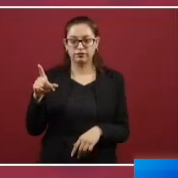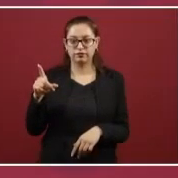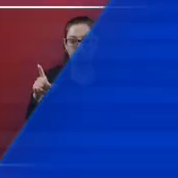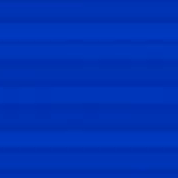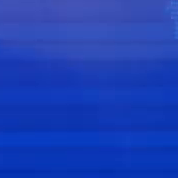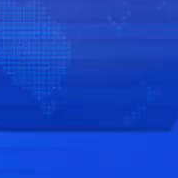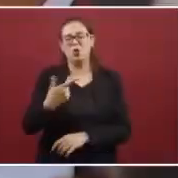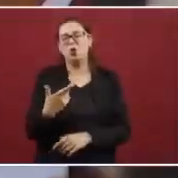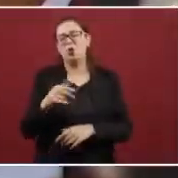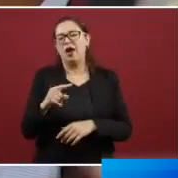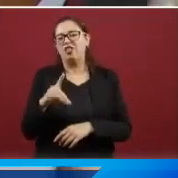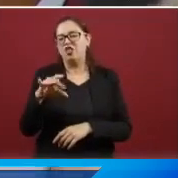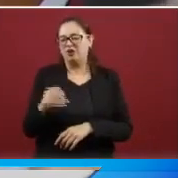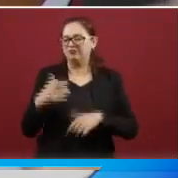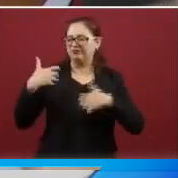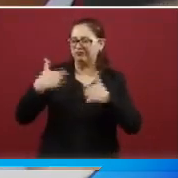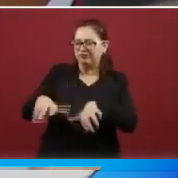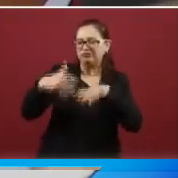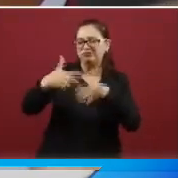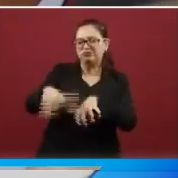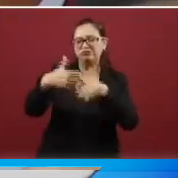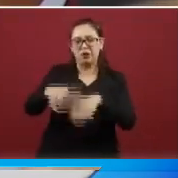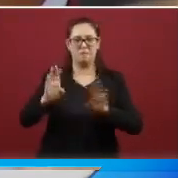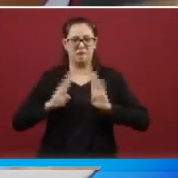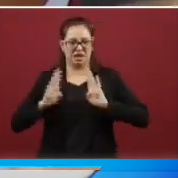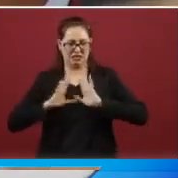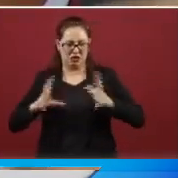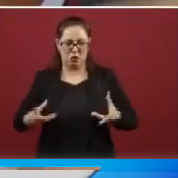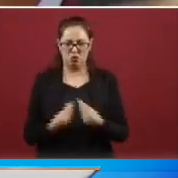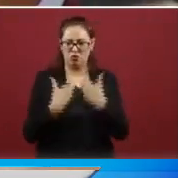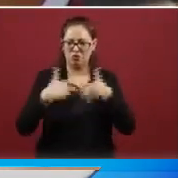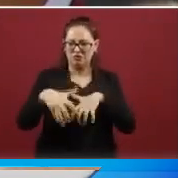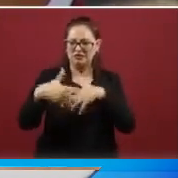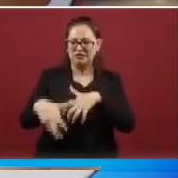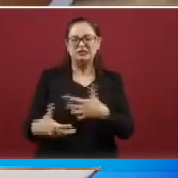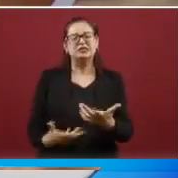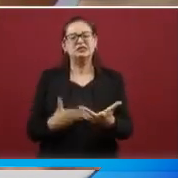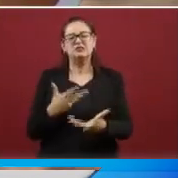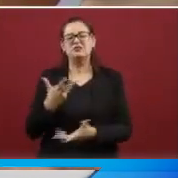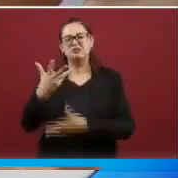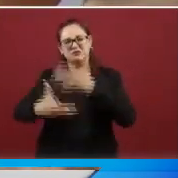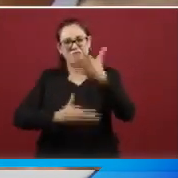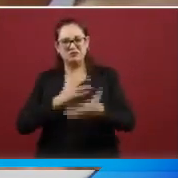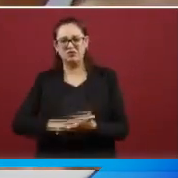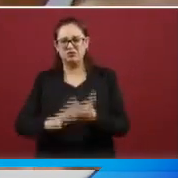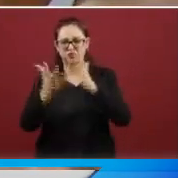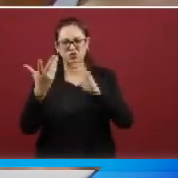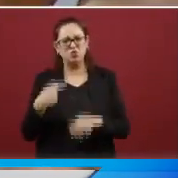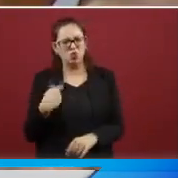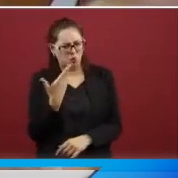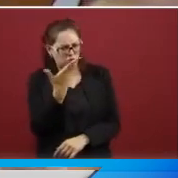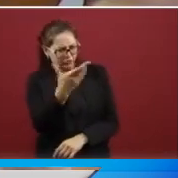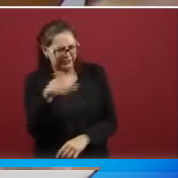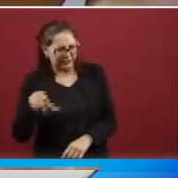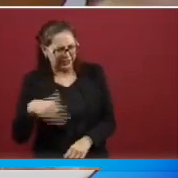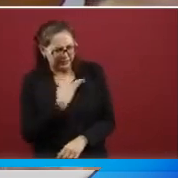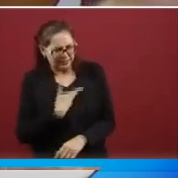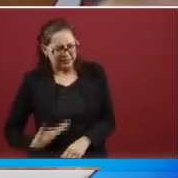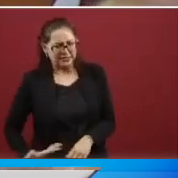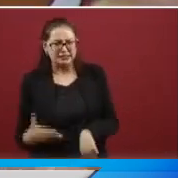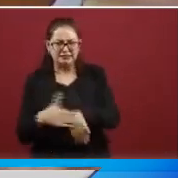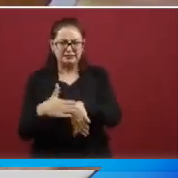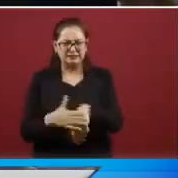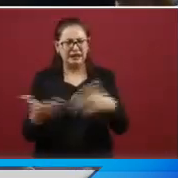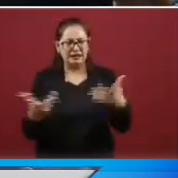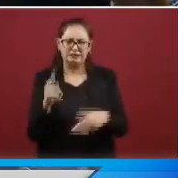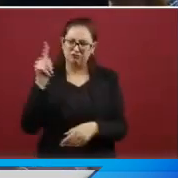conferencia. Golpe de Estado en Venezuela. ¿Cuál es el llamado que hace? Esto está sucediendo en estos momentos en calles de